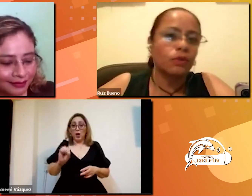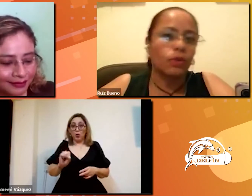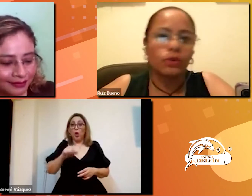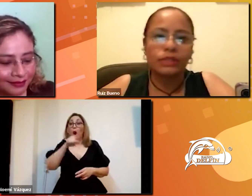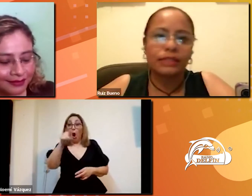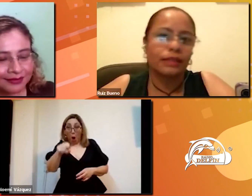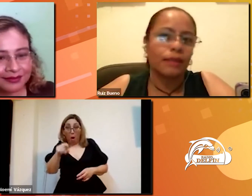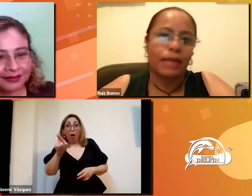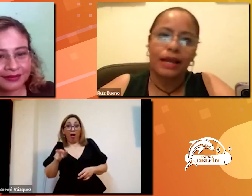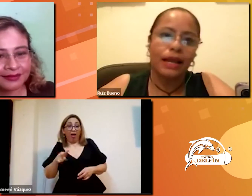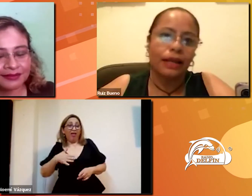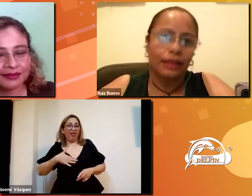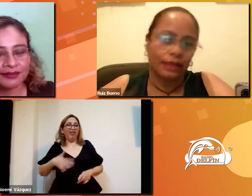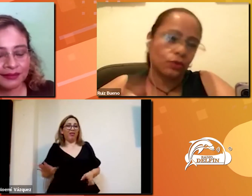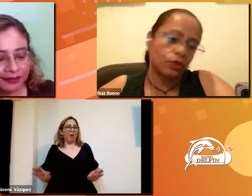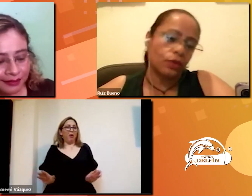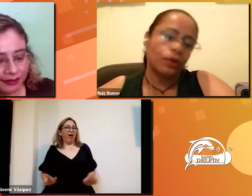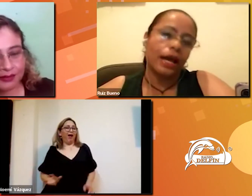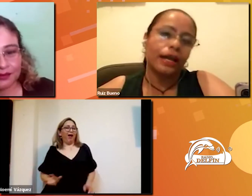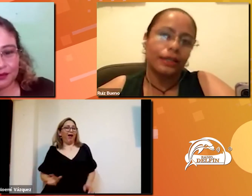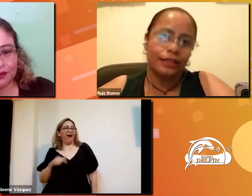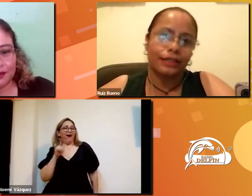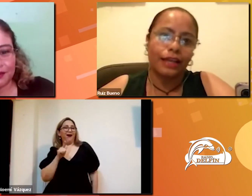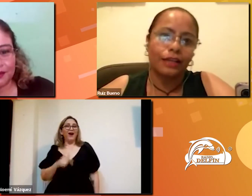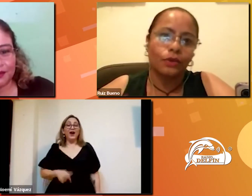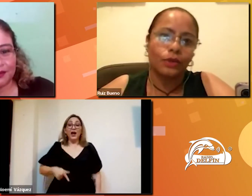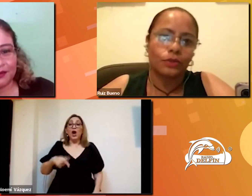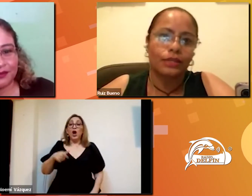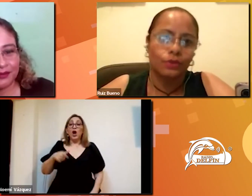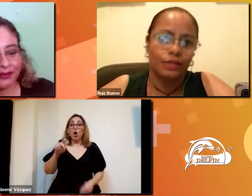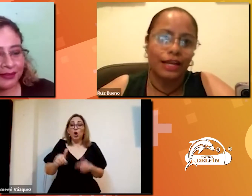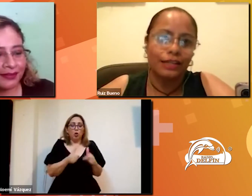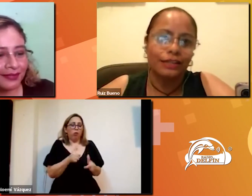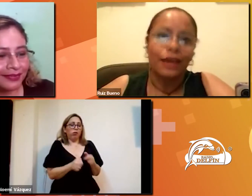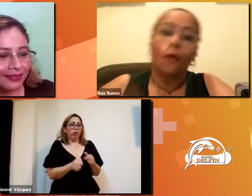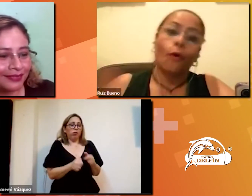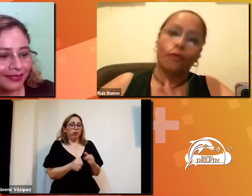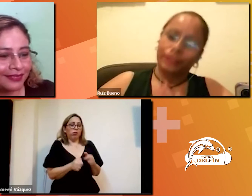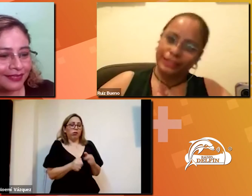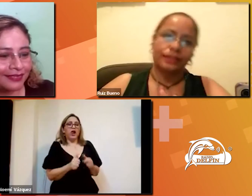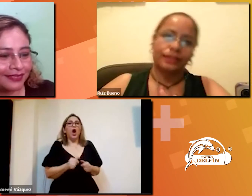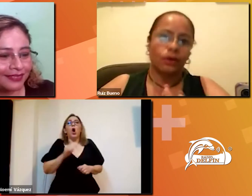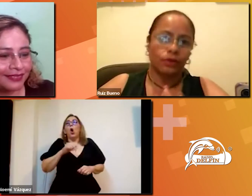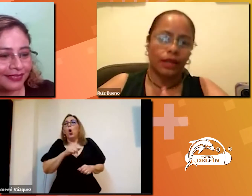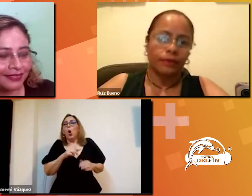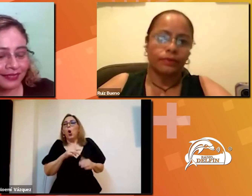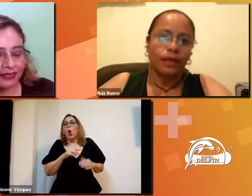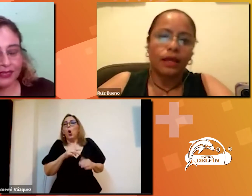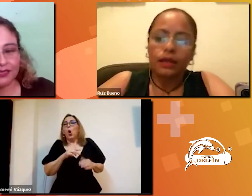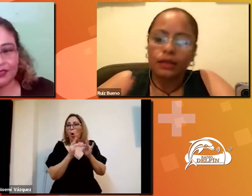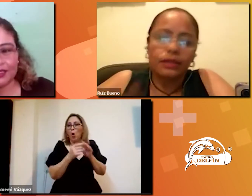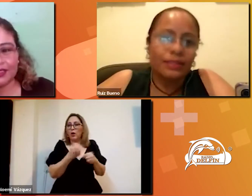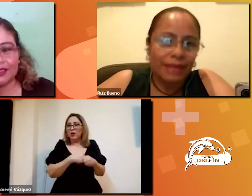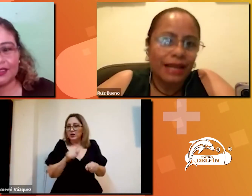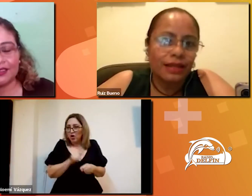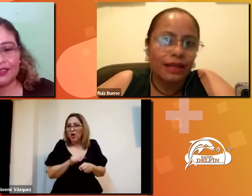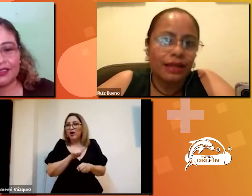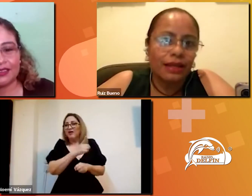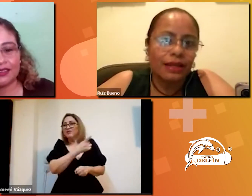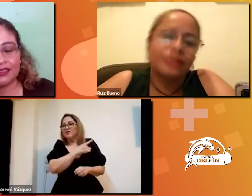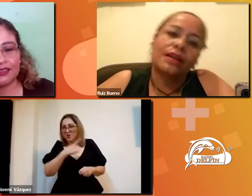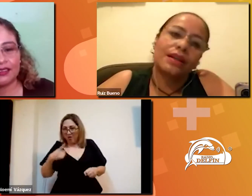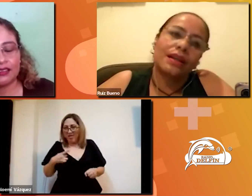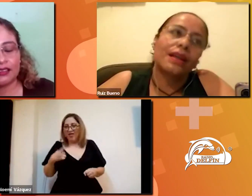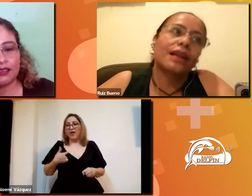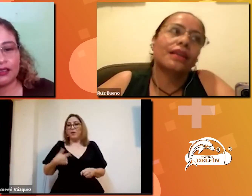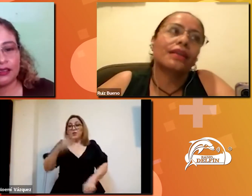de estar como 2, 3 de la mañana en tu celular, chateando, en tus redes sociales, o estás en la onda. Desvelarse